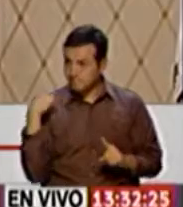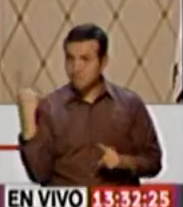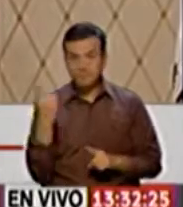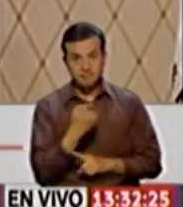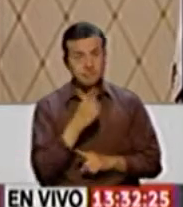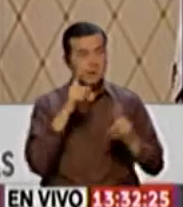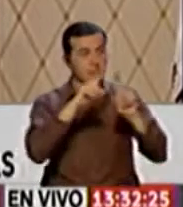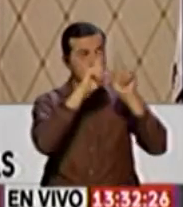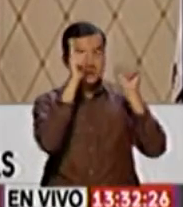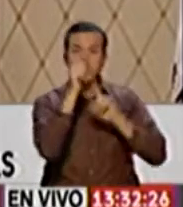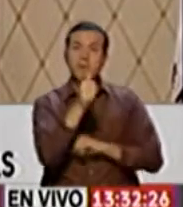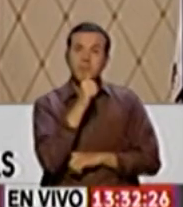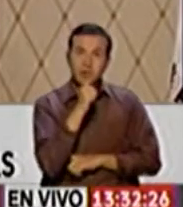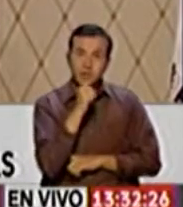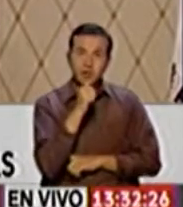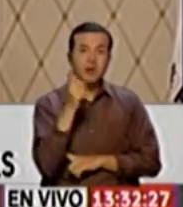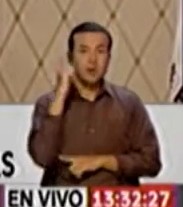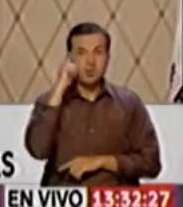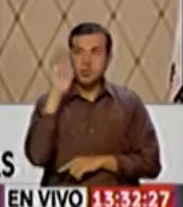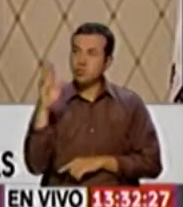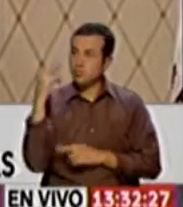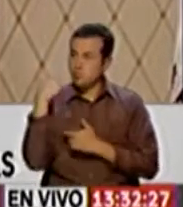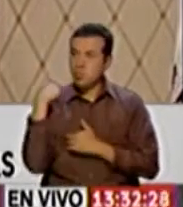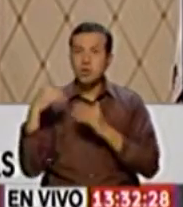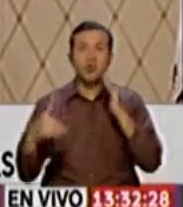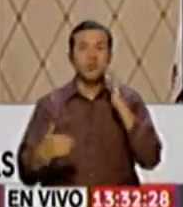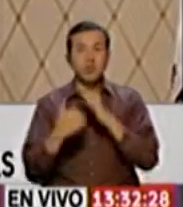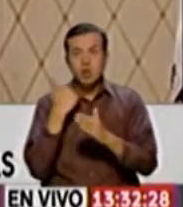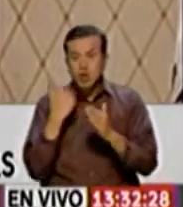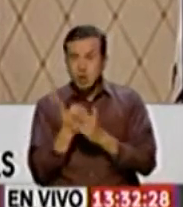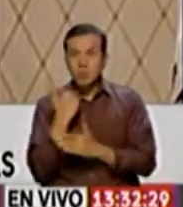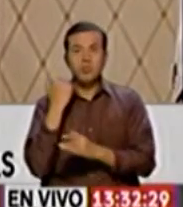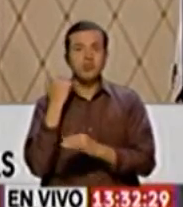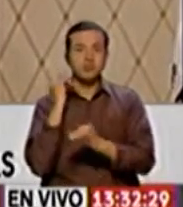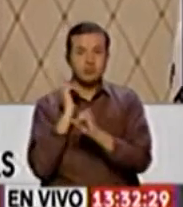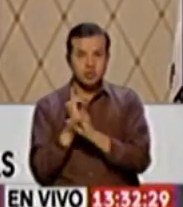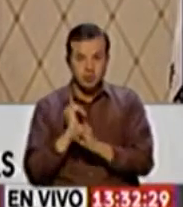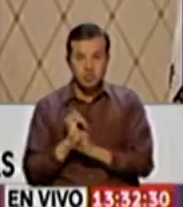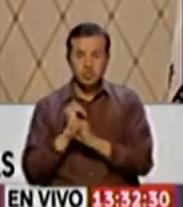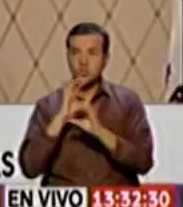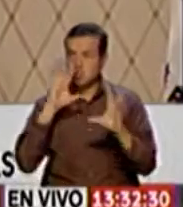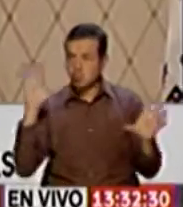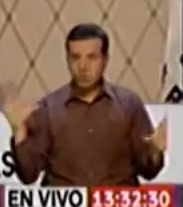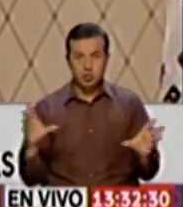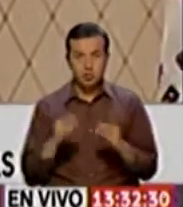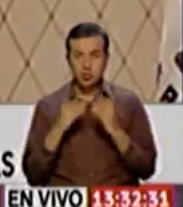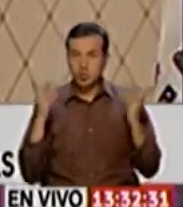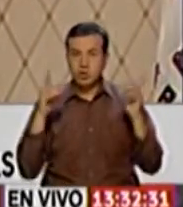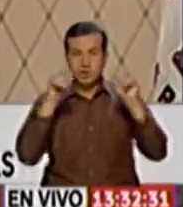sector privado. Al Estado le corresponde generar institucionalmente la estructura para que